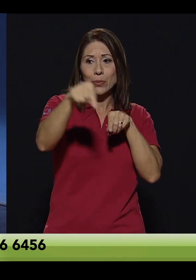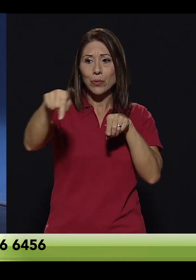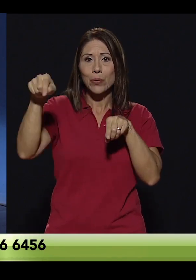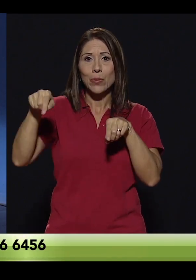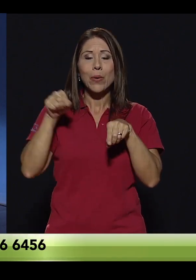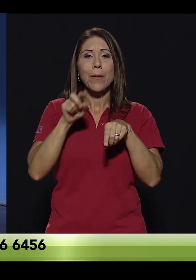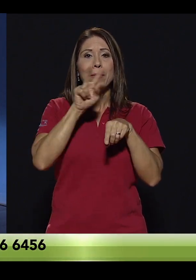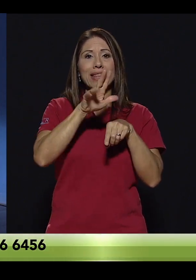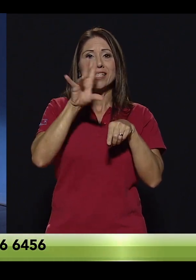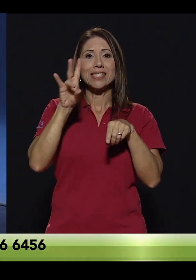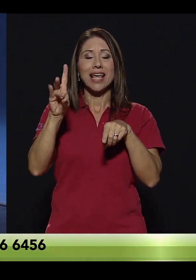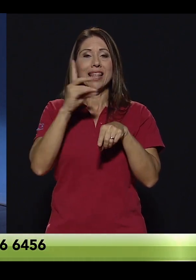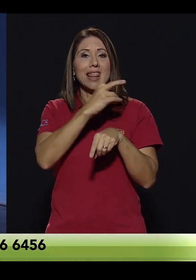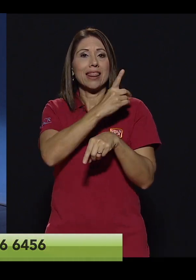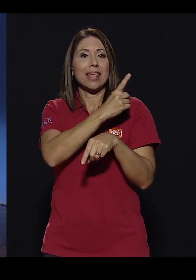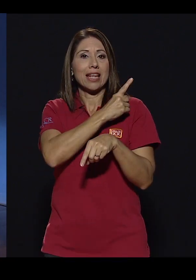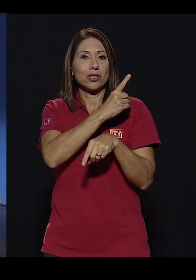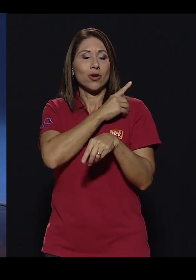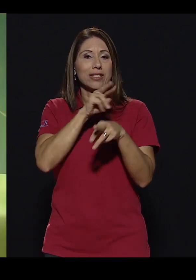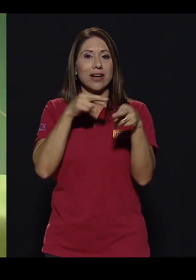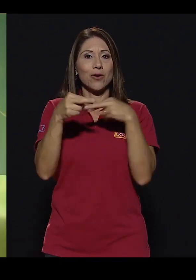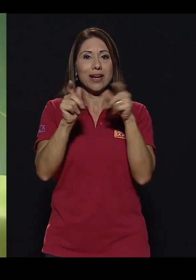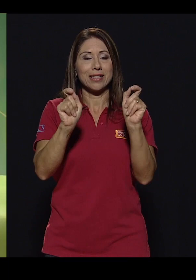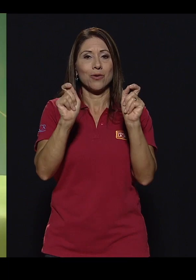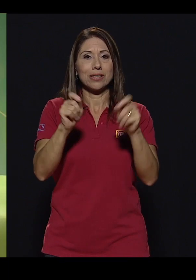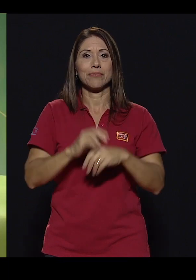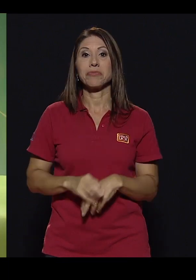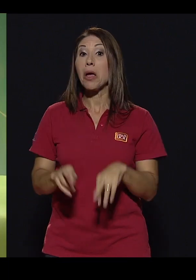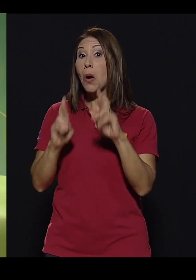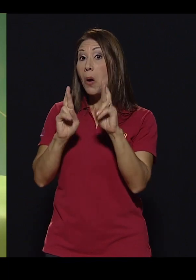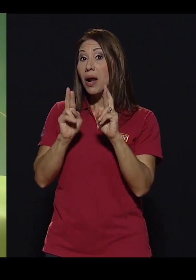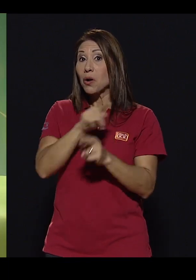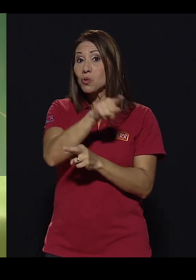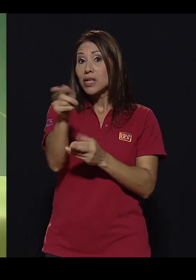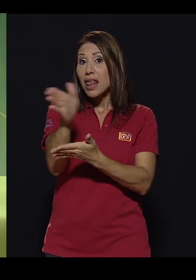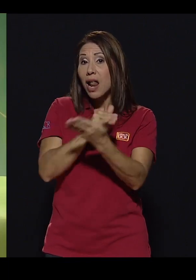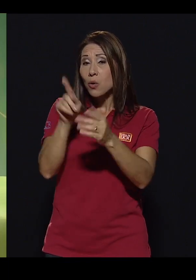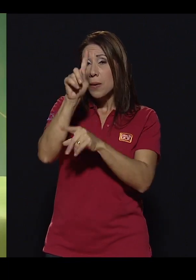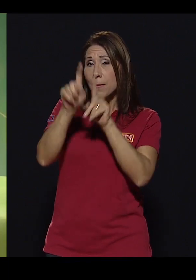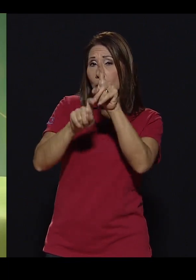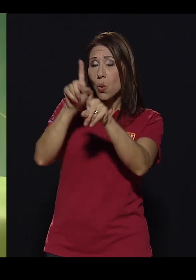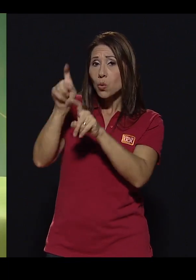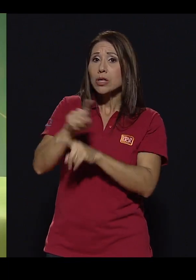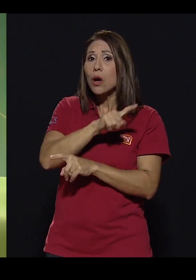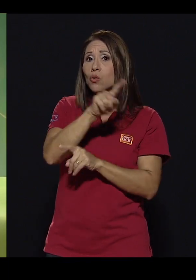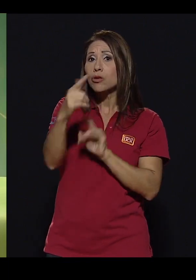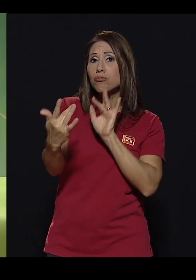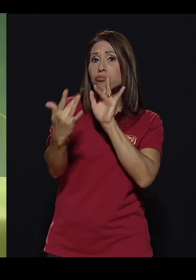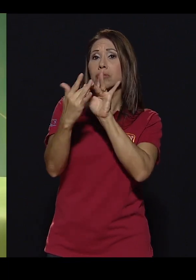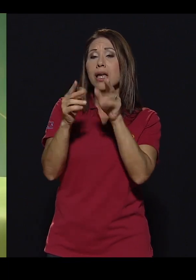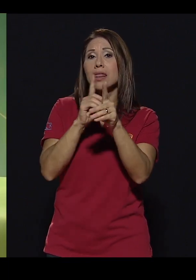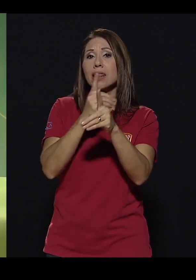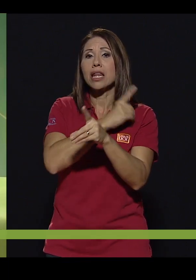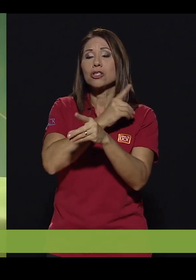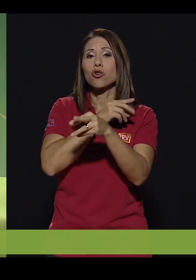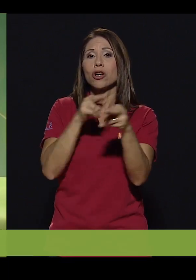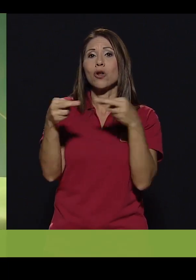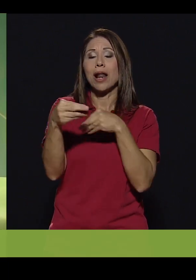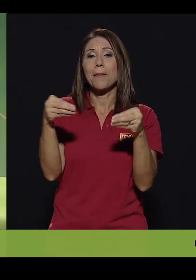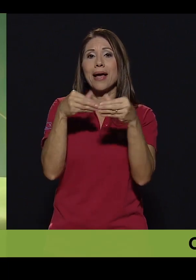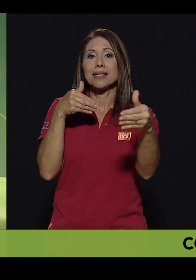27 direcciones regionales de educación personal a que si usted tiene alguna consulta puede hacer que a la dirección regional